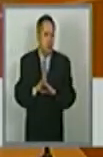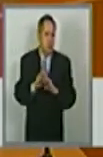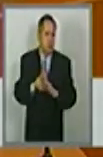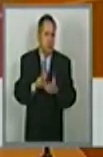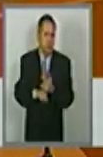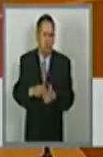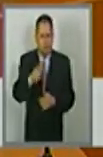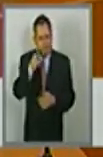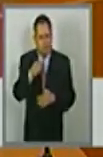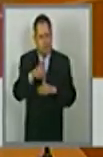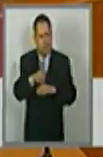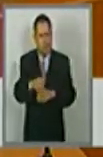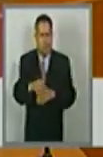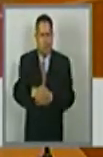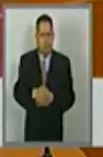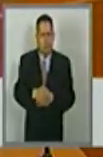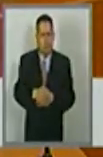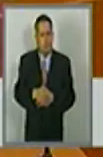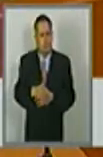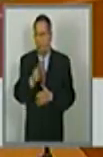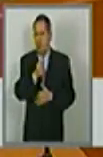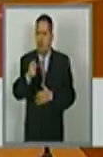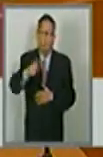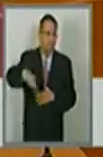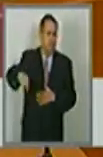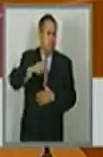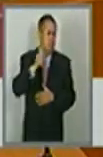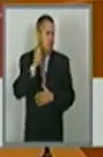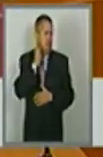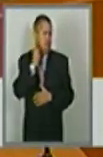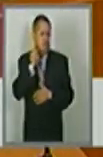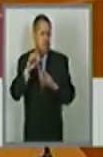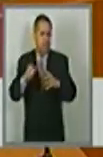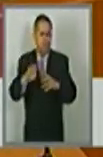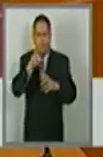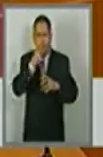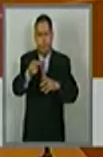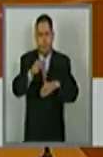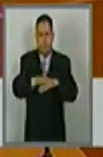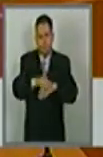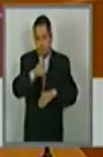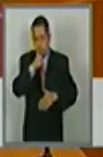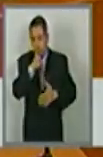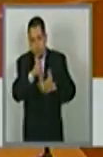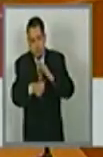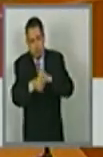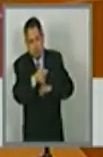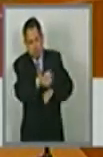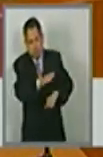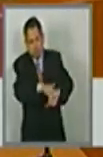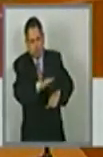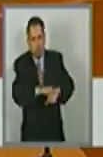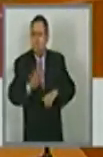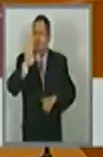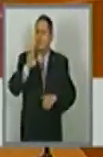Comúnmente en el ámbito o en el argot legislativo se dice que los exhortos son llamados a